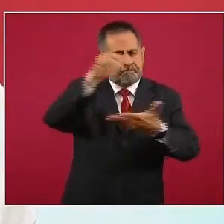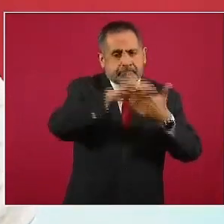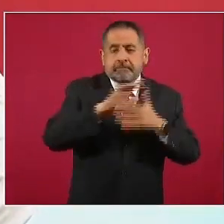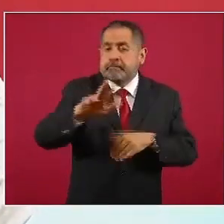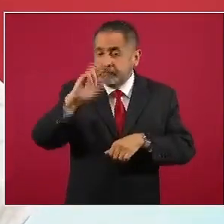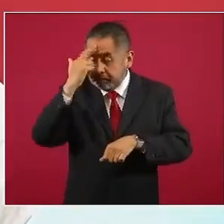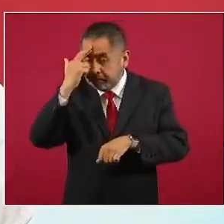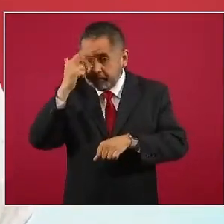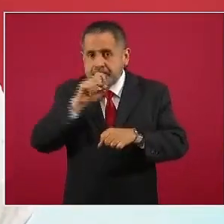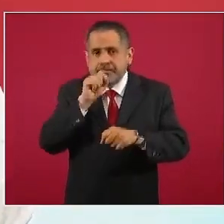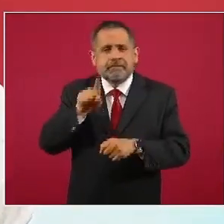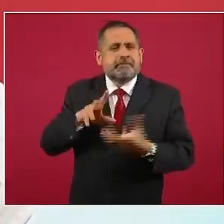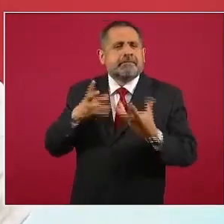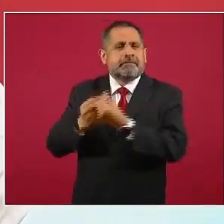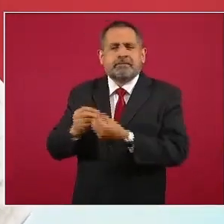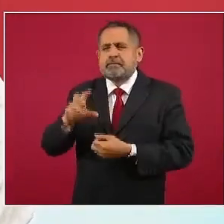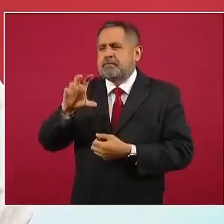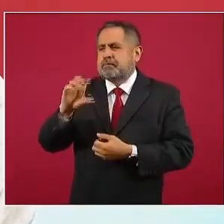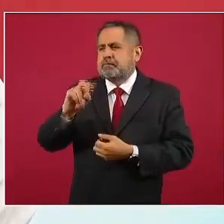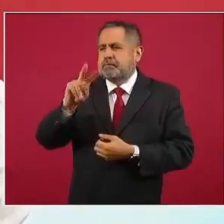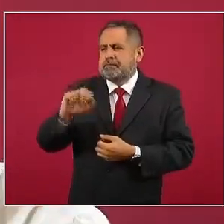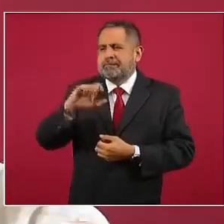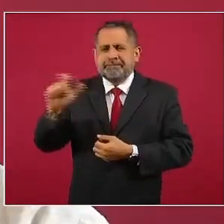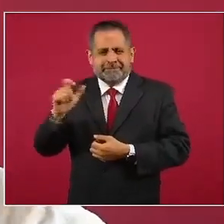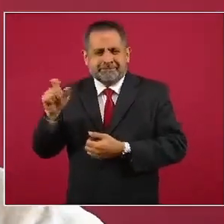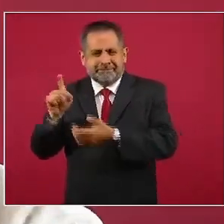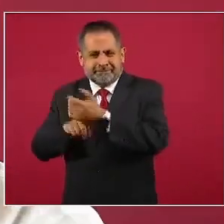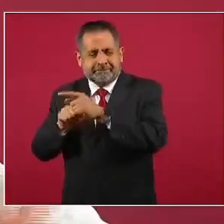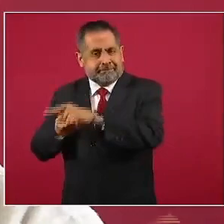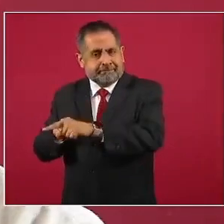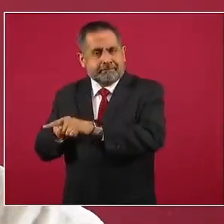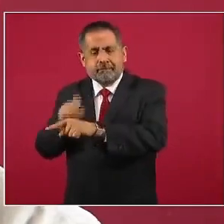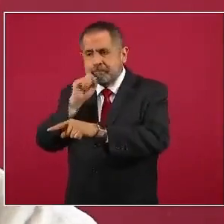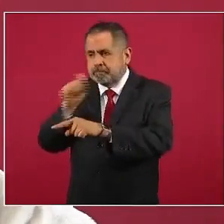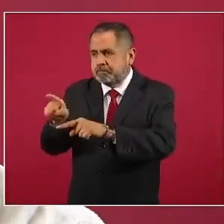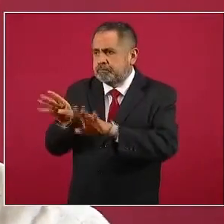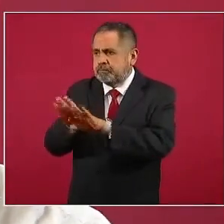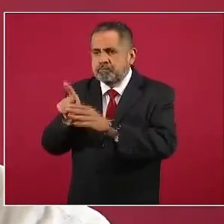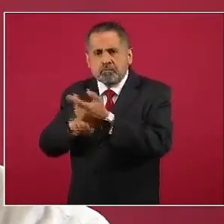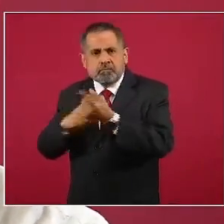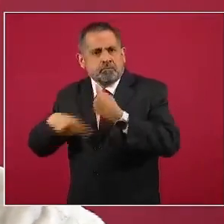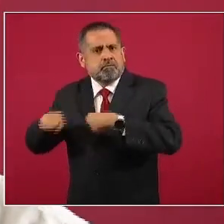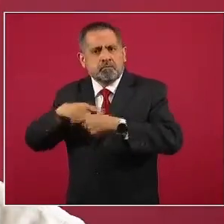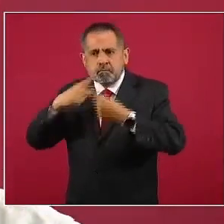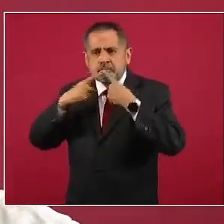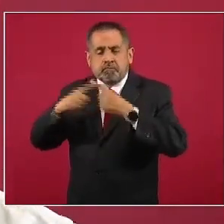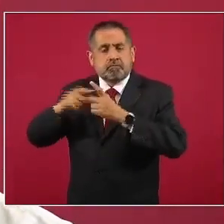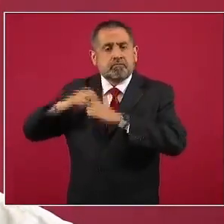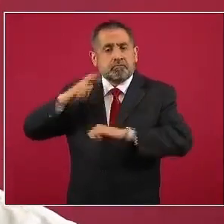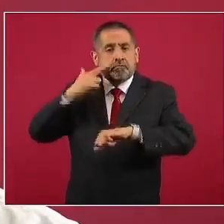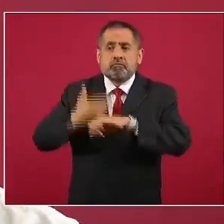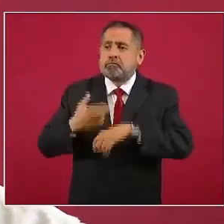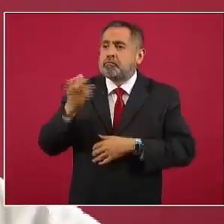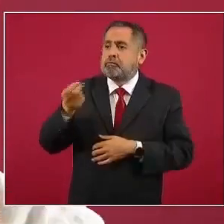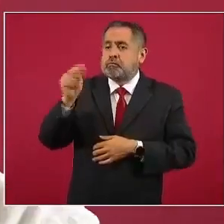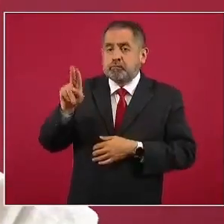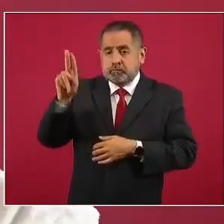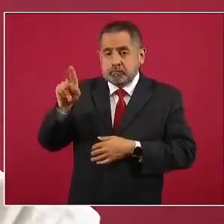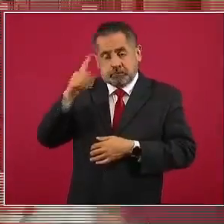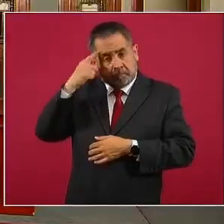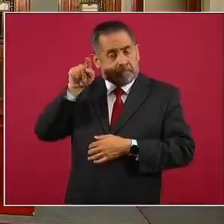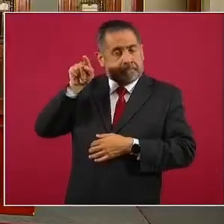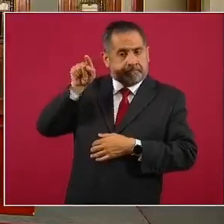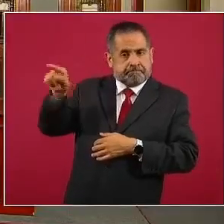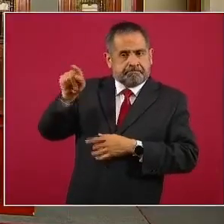al mecanismo COVAX, que es este mecanismo solidario que coordina la Organización Mundial de la Salud para